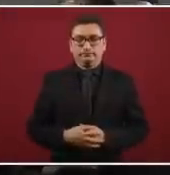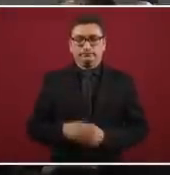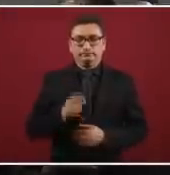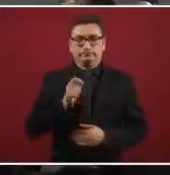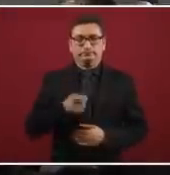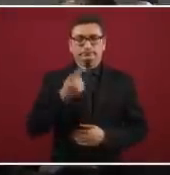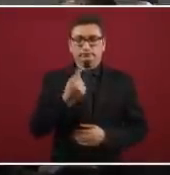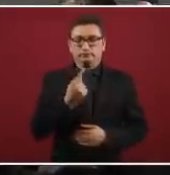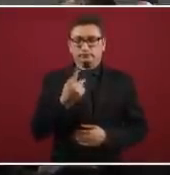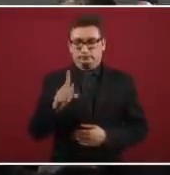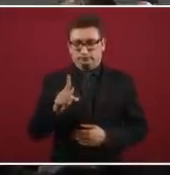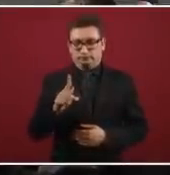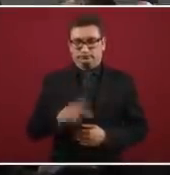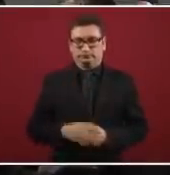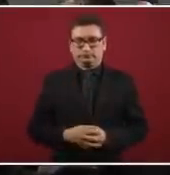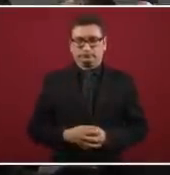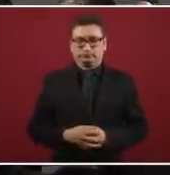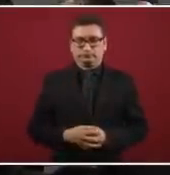1P,